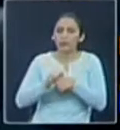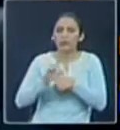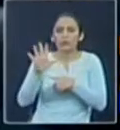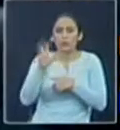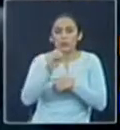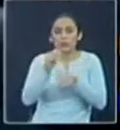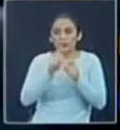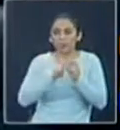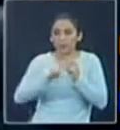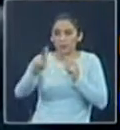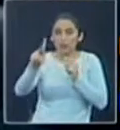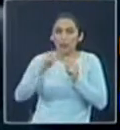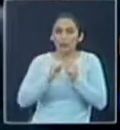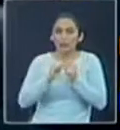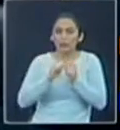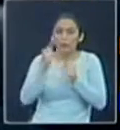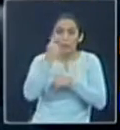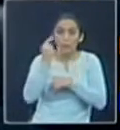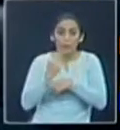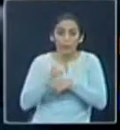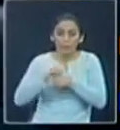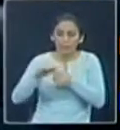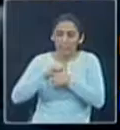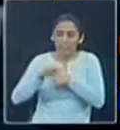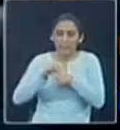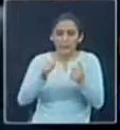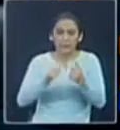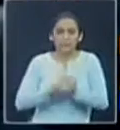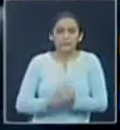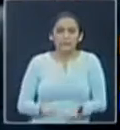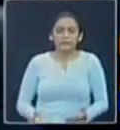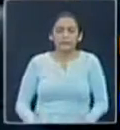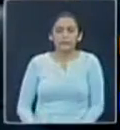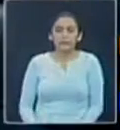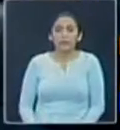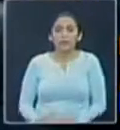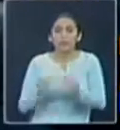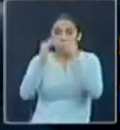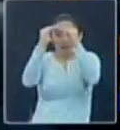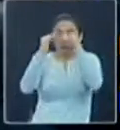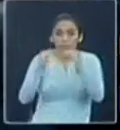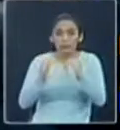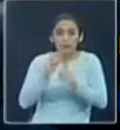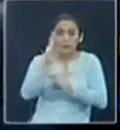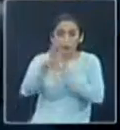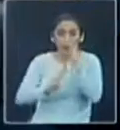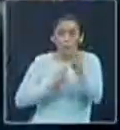Sí ha terminado, incluso estaba en ranking de los 7 mejores del mundo.